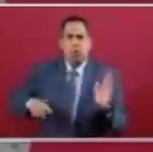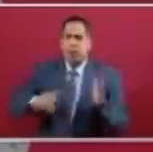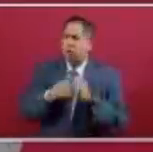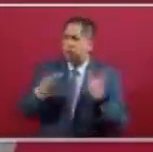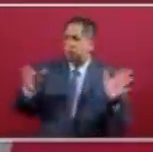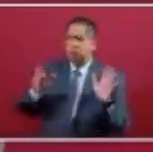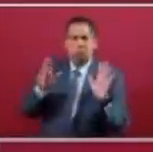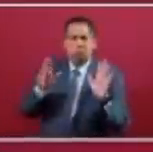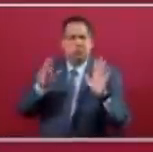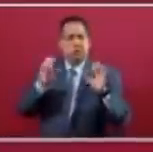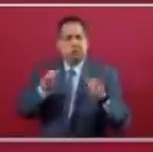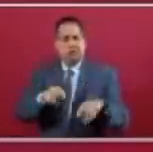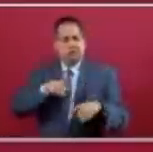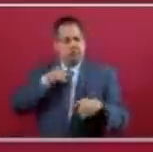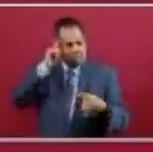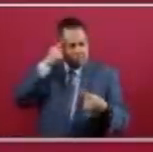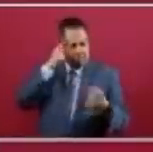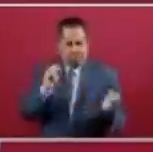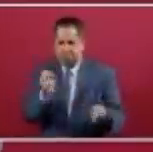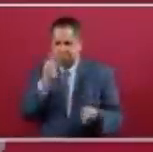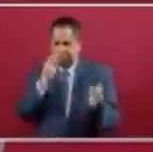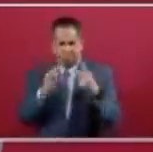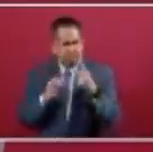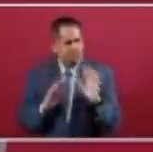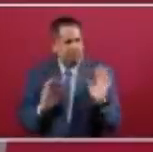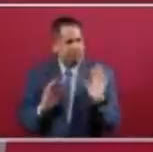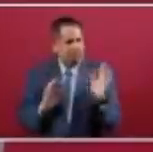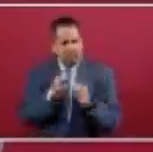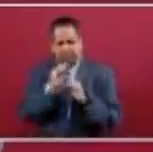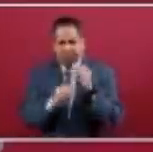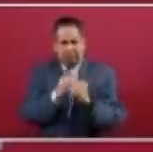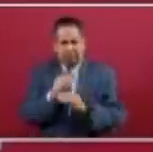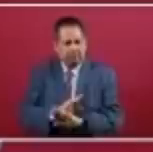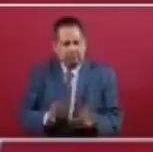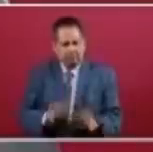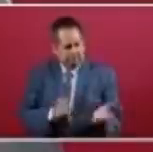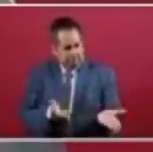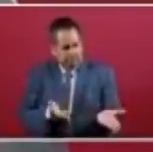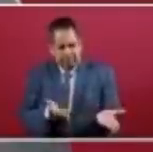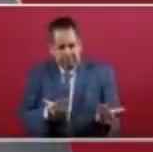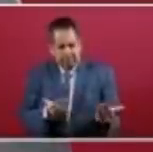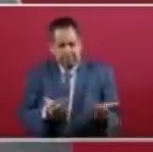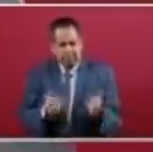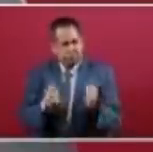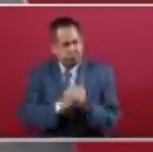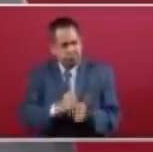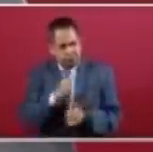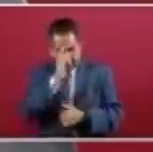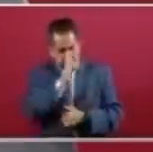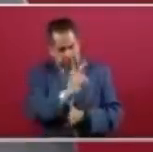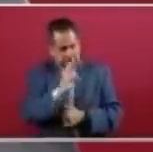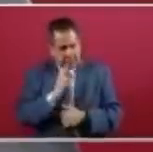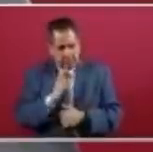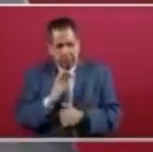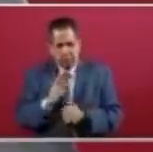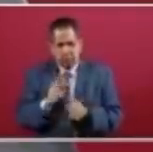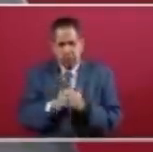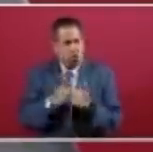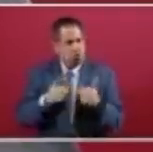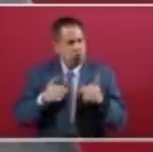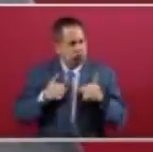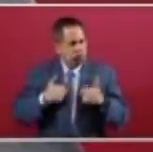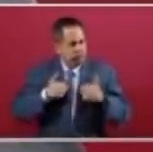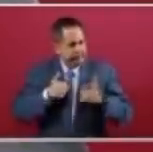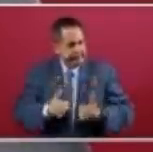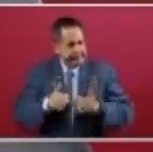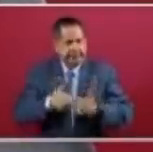sin enojarnos, sin pelearnos, con respeto, con urbanidad